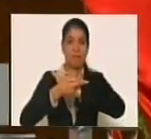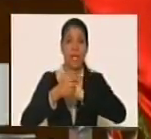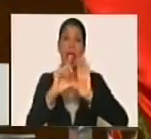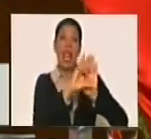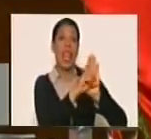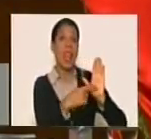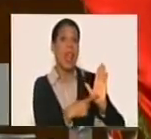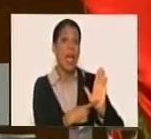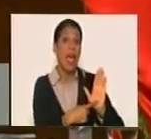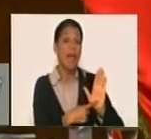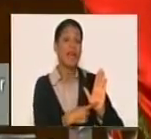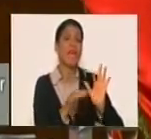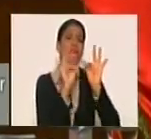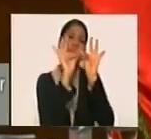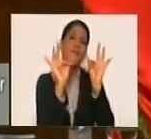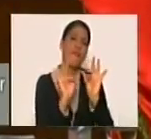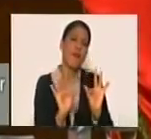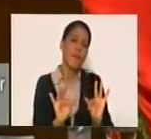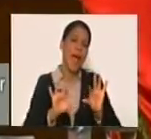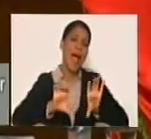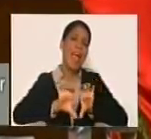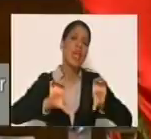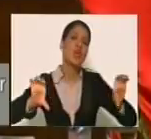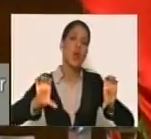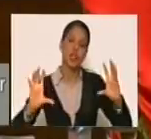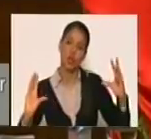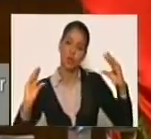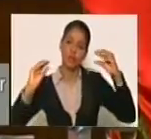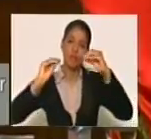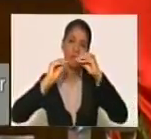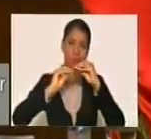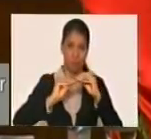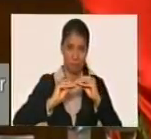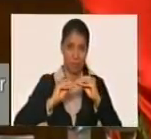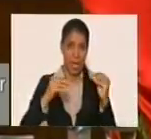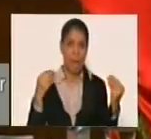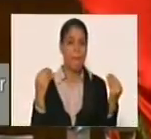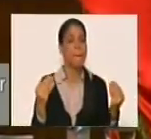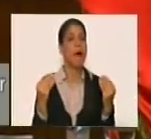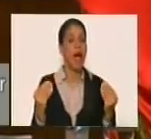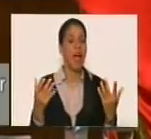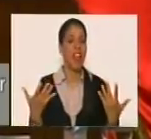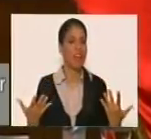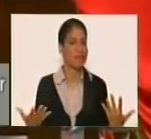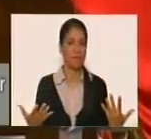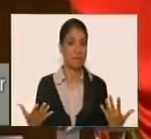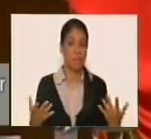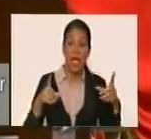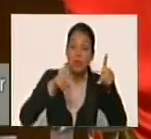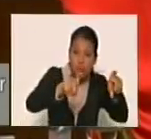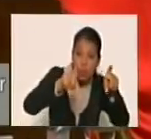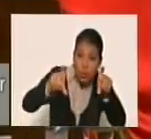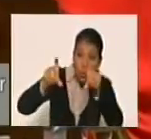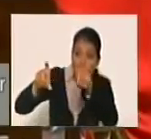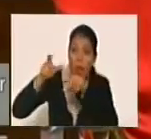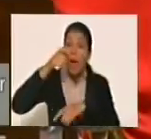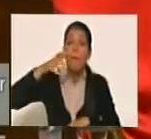un mecanismo pedagógico para preparar a nuestro